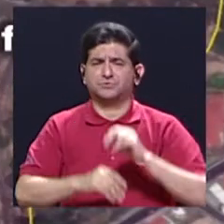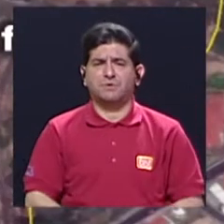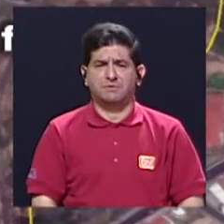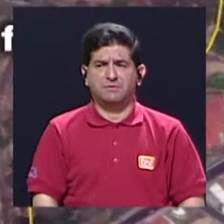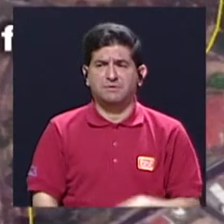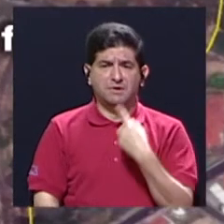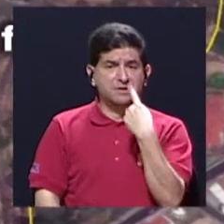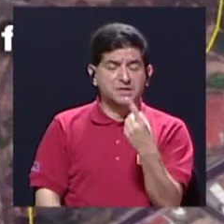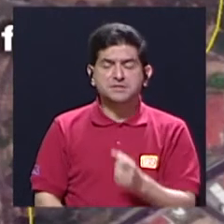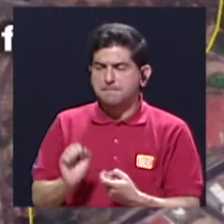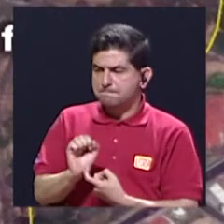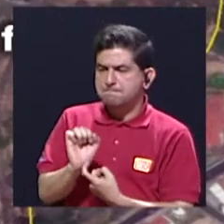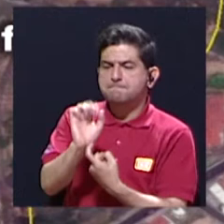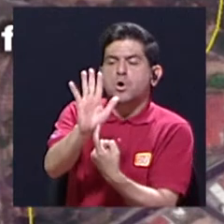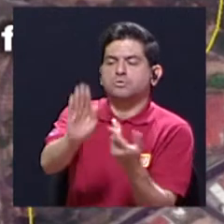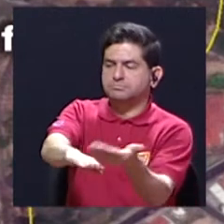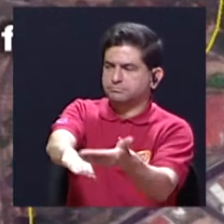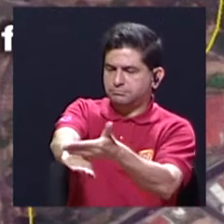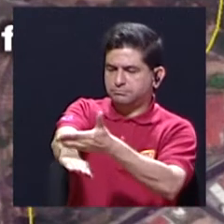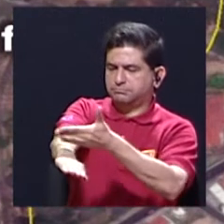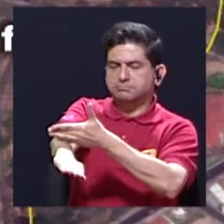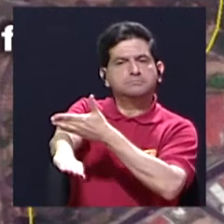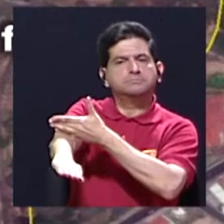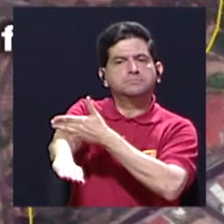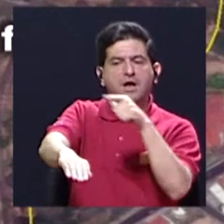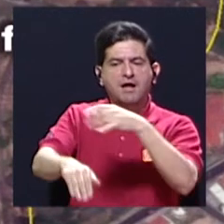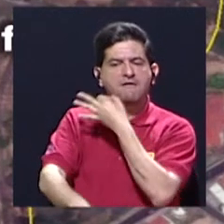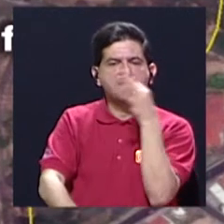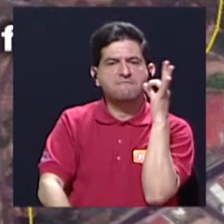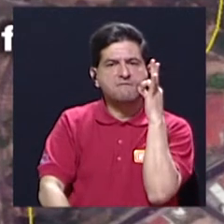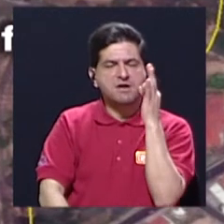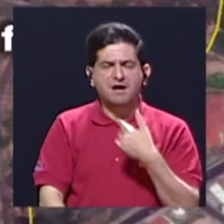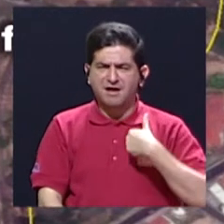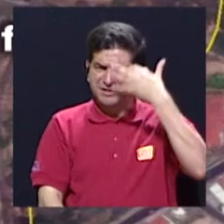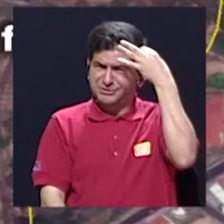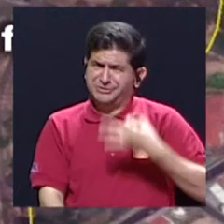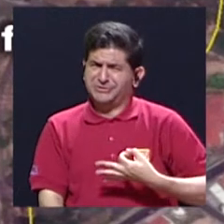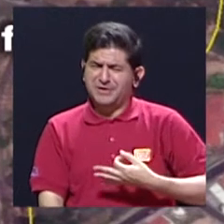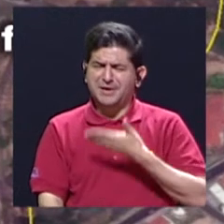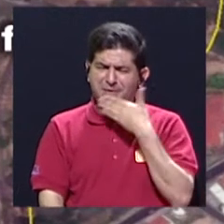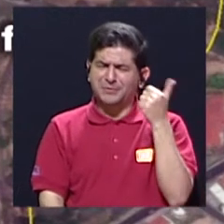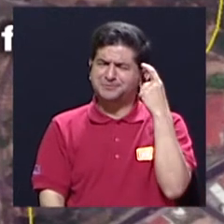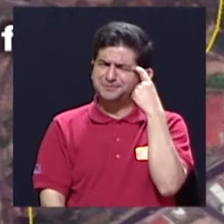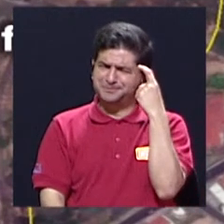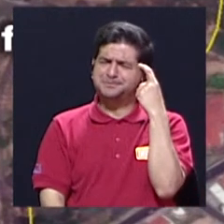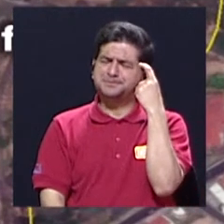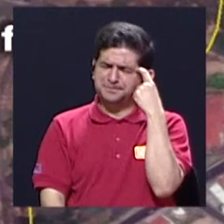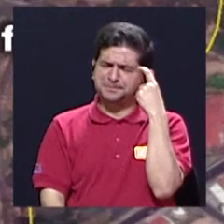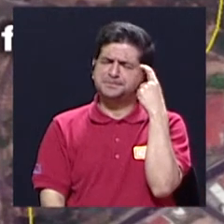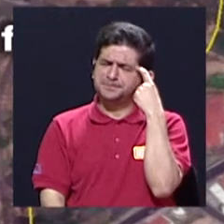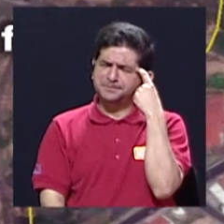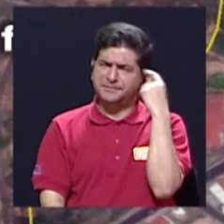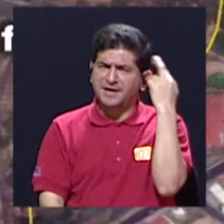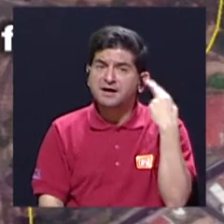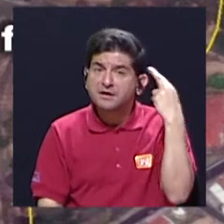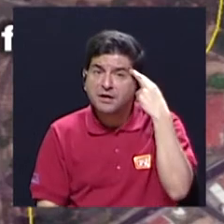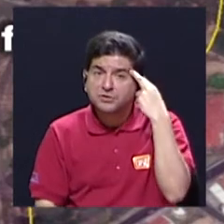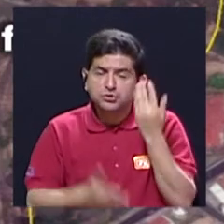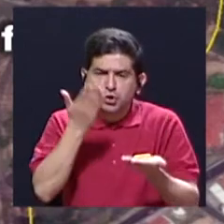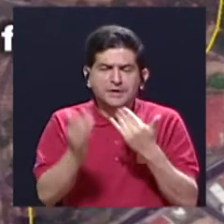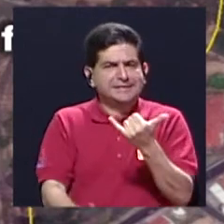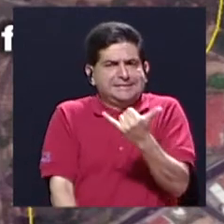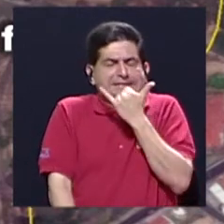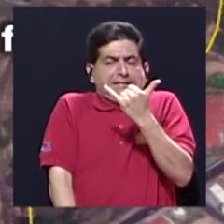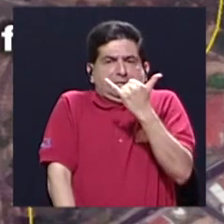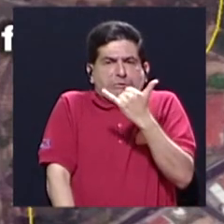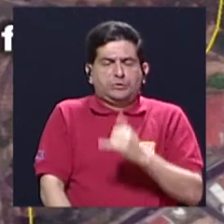proyectar su crecimiento en esa finca, me parece que debería pensarlo mejor, porque tal vez hubo